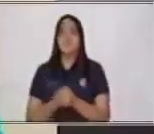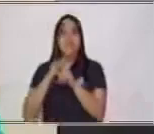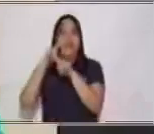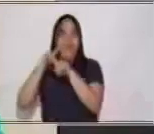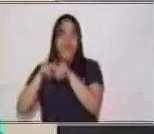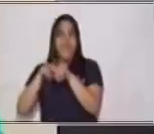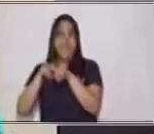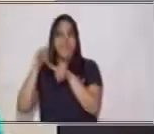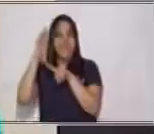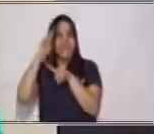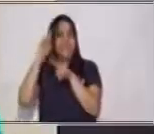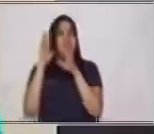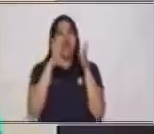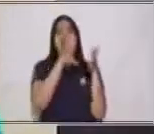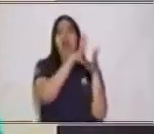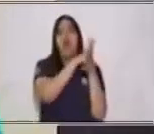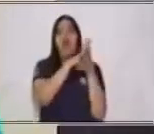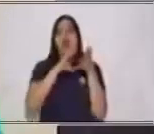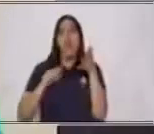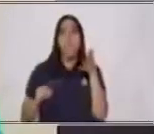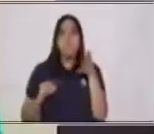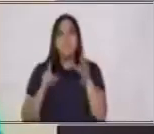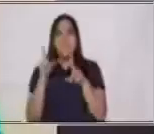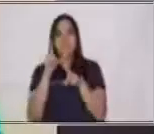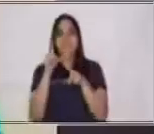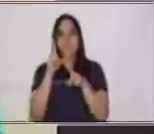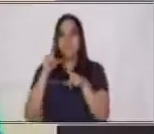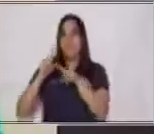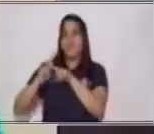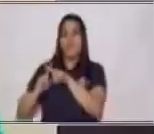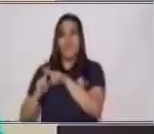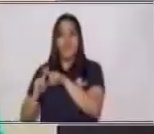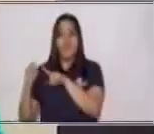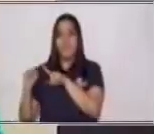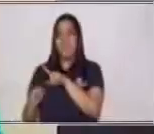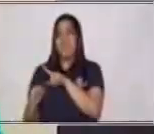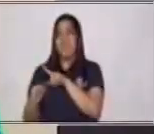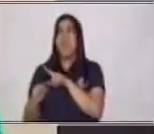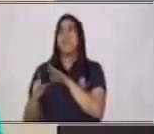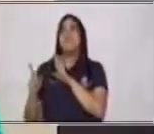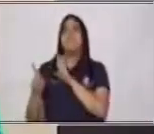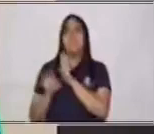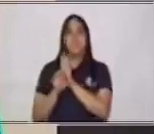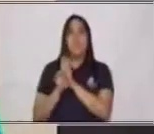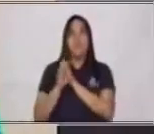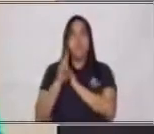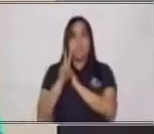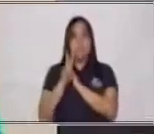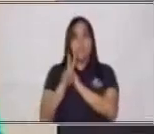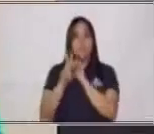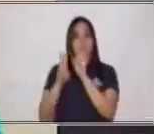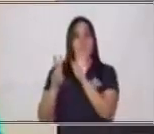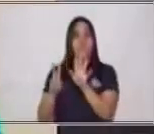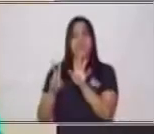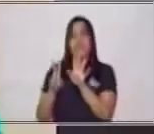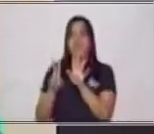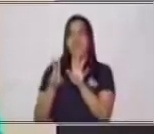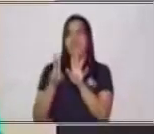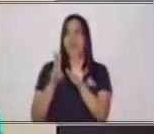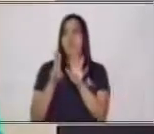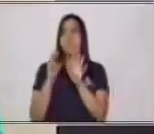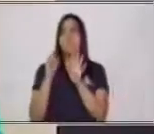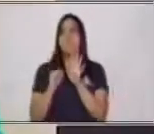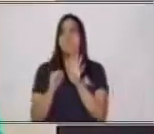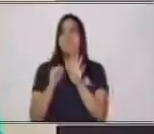x. Muy bien. Y la raíz cúbica de 27y al cubo sería, muy bien,